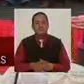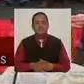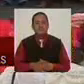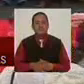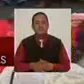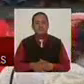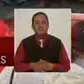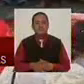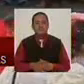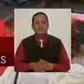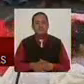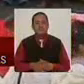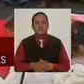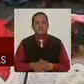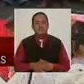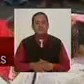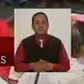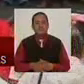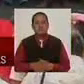jamo y moreno.